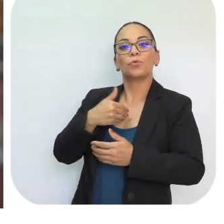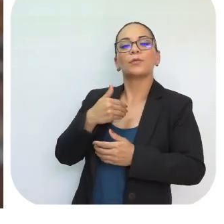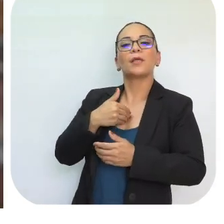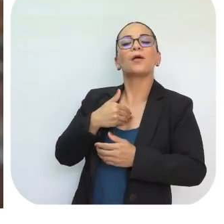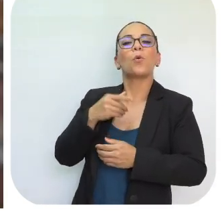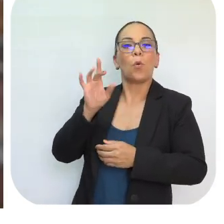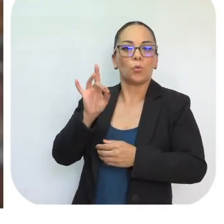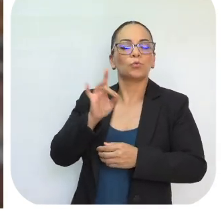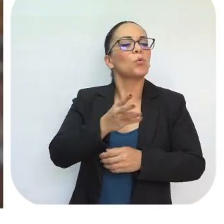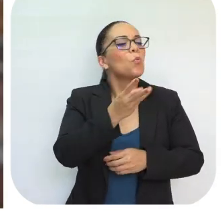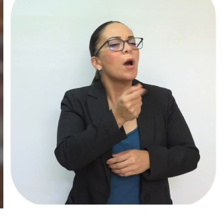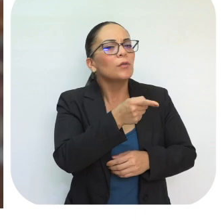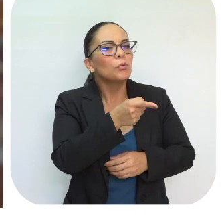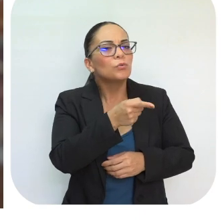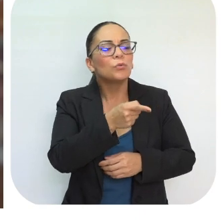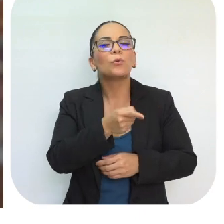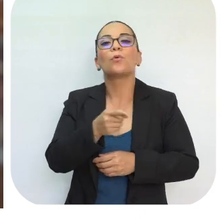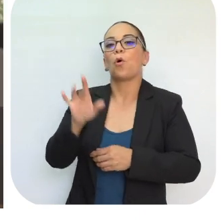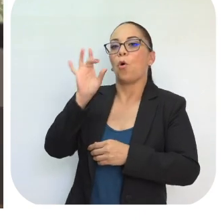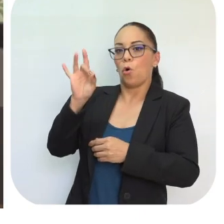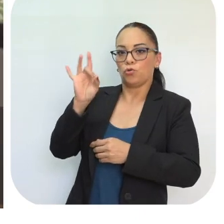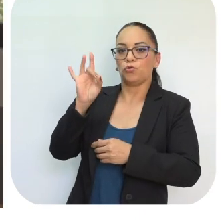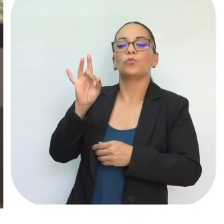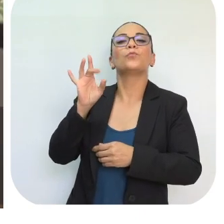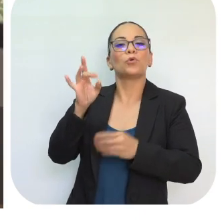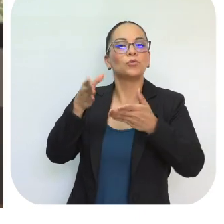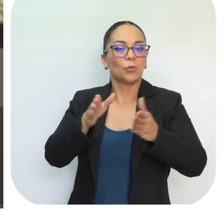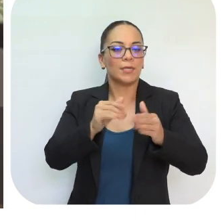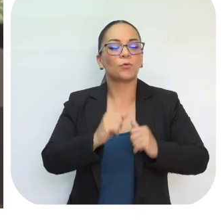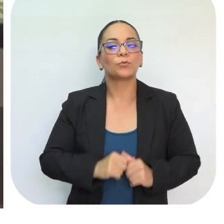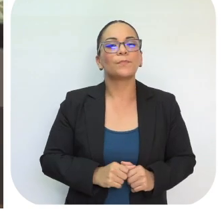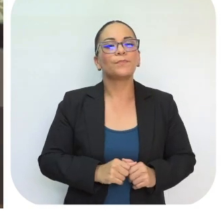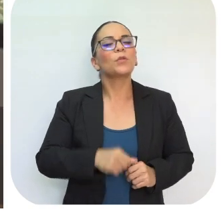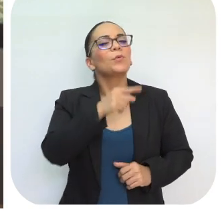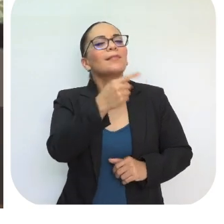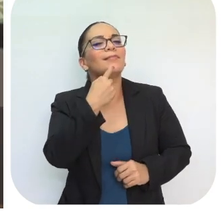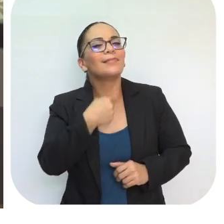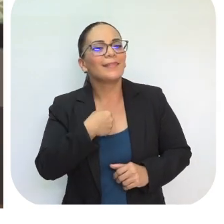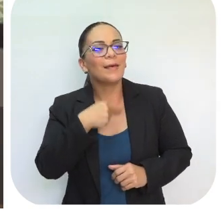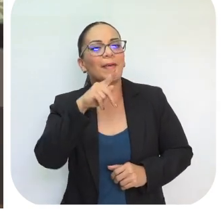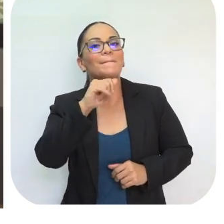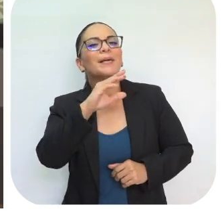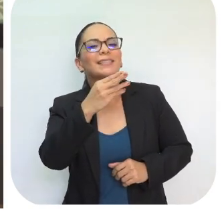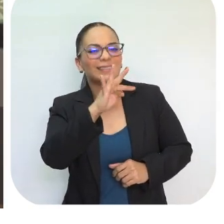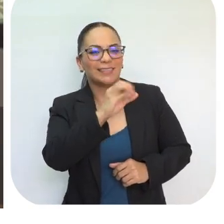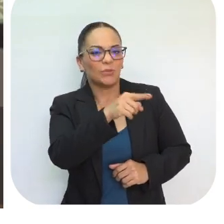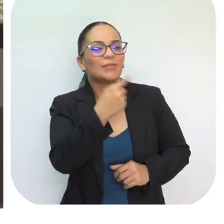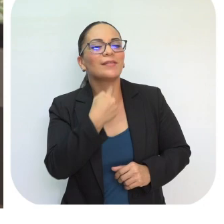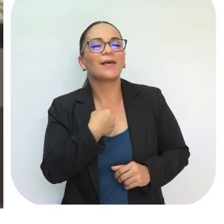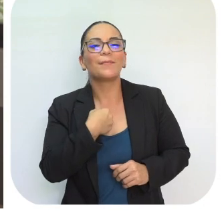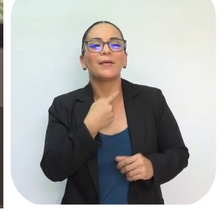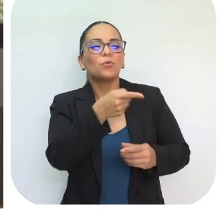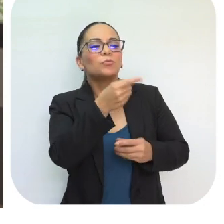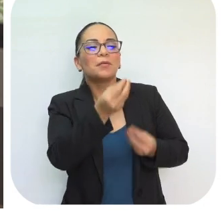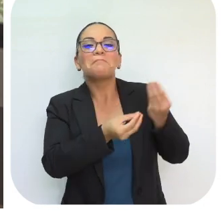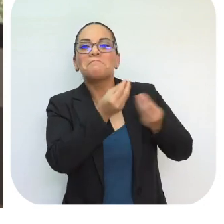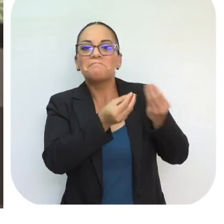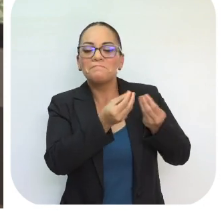¿Cuántos hijos tuvo? 8. Y dígame una cosa, don Pachito. ¿Qué hacía